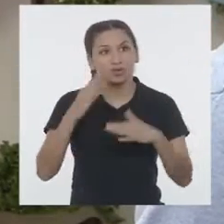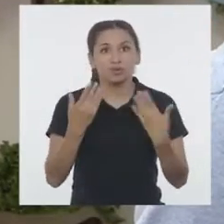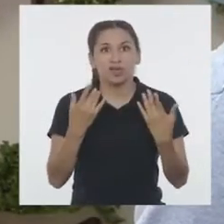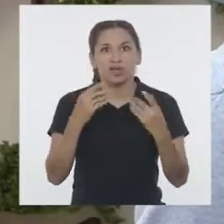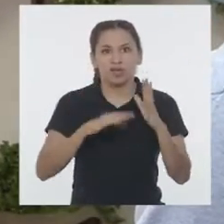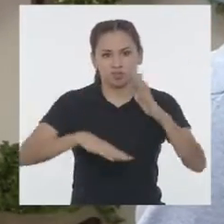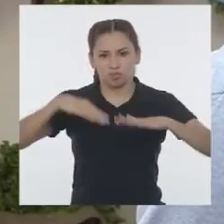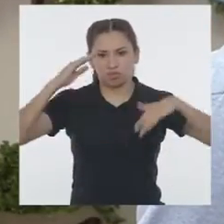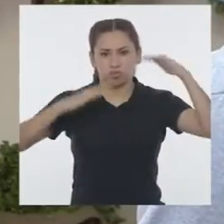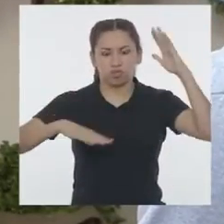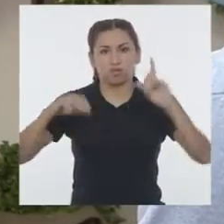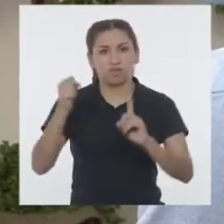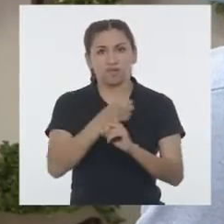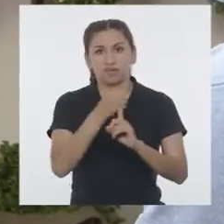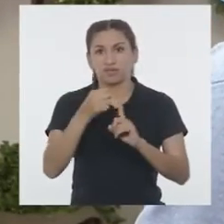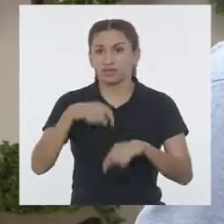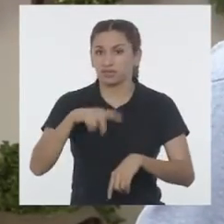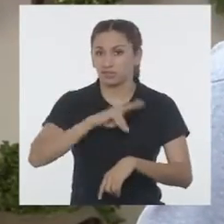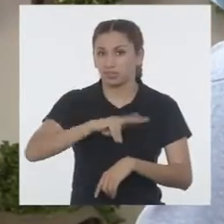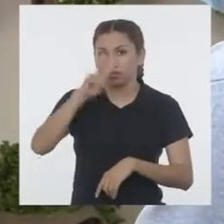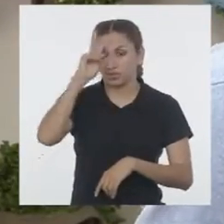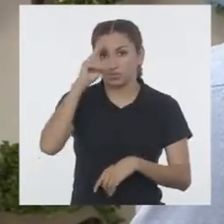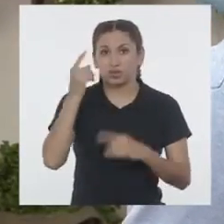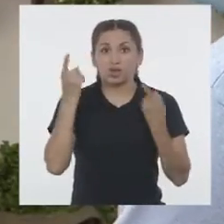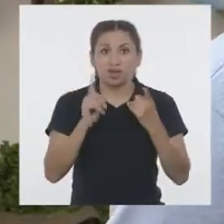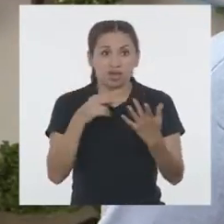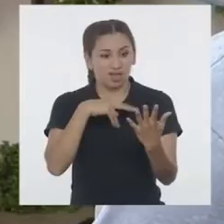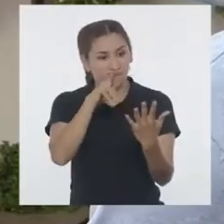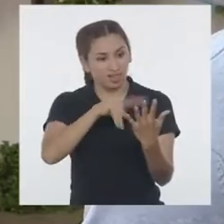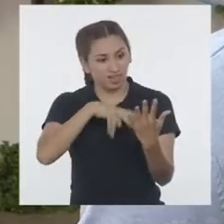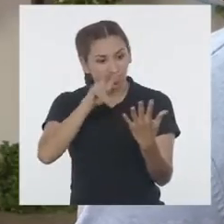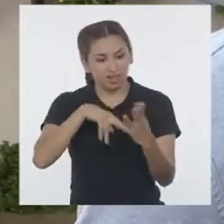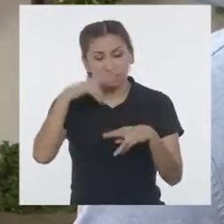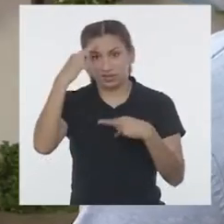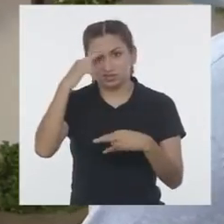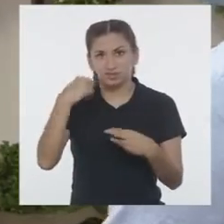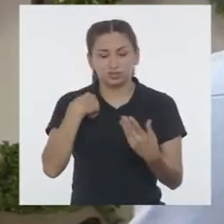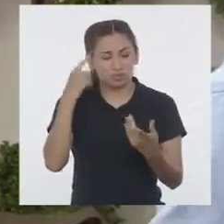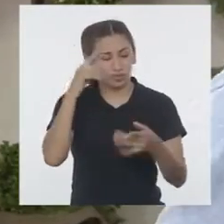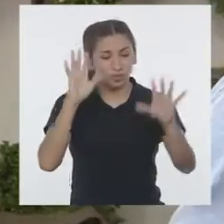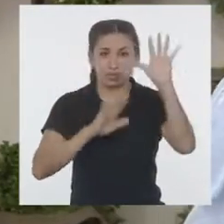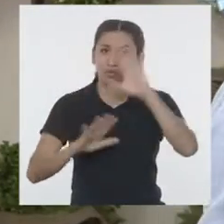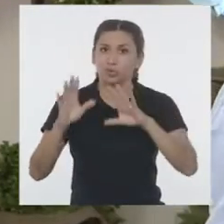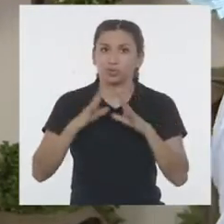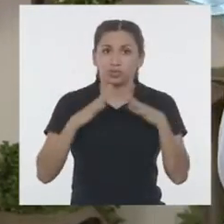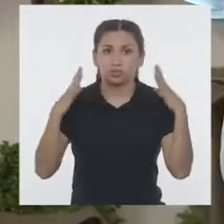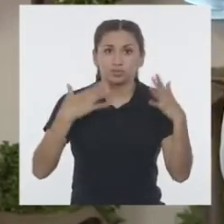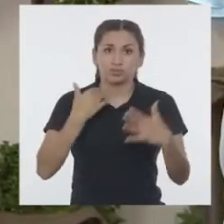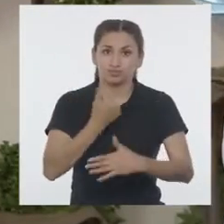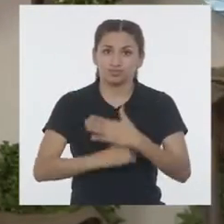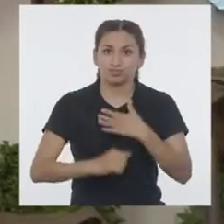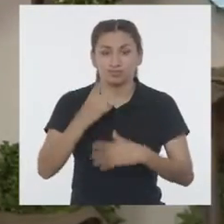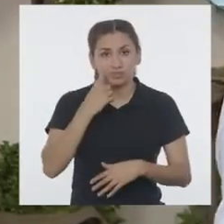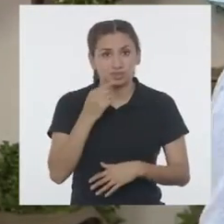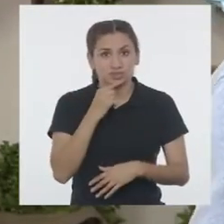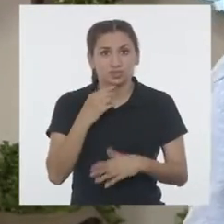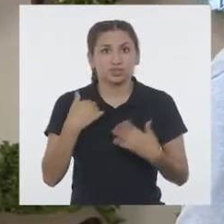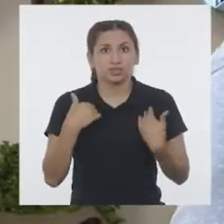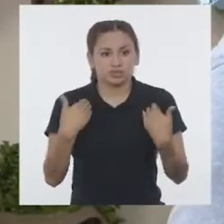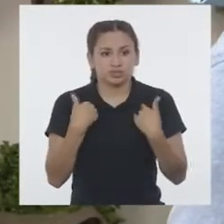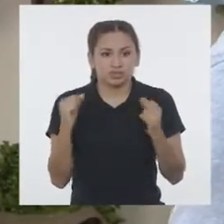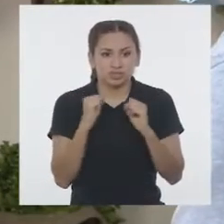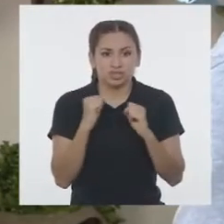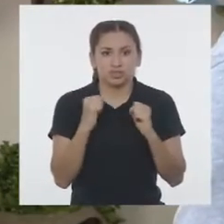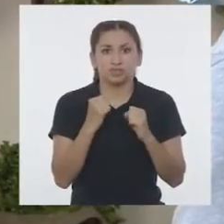los niveles de violencia que hay en el país. Cada vez que uno lee las noticias, me preocupa muchísimo a mis hijos. Me da mucho miedo